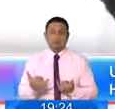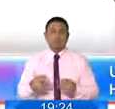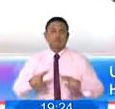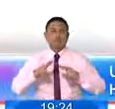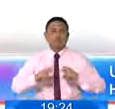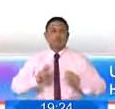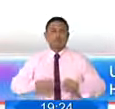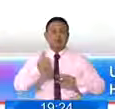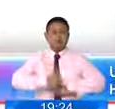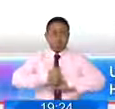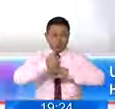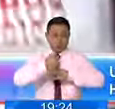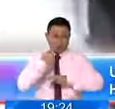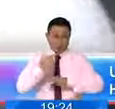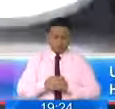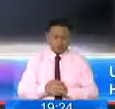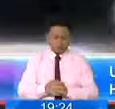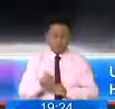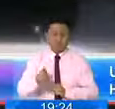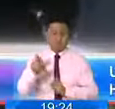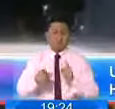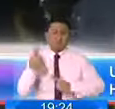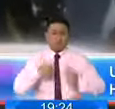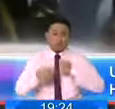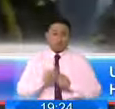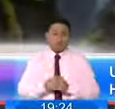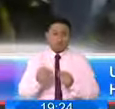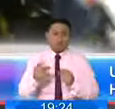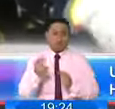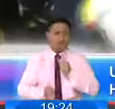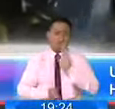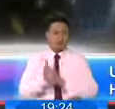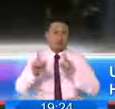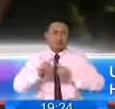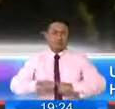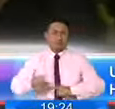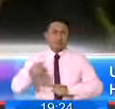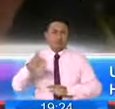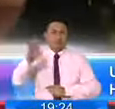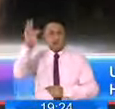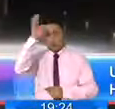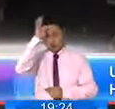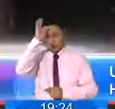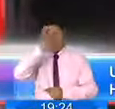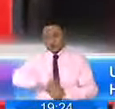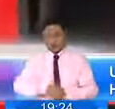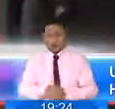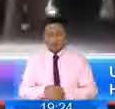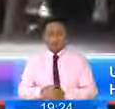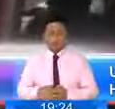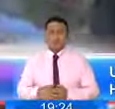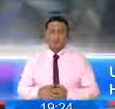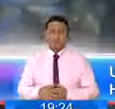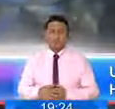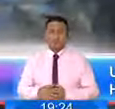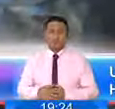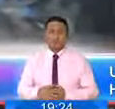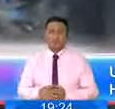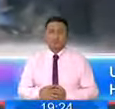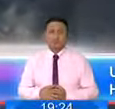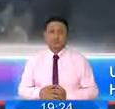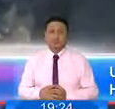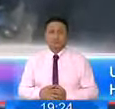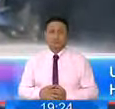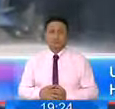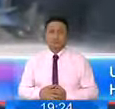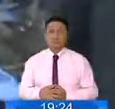por las autoridades, mientras que los heridos fueron trasladados a diferentes casas de salud con pronóstico reservado. Desde la provincia